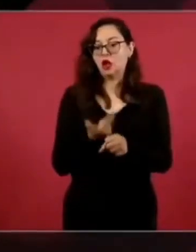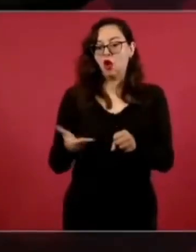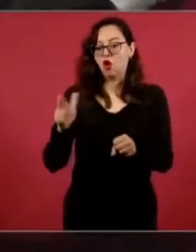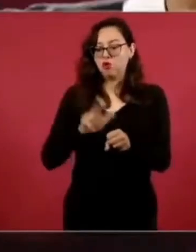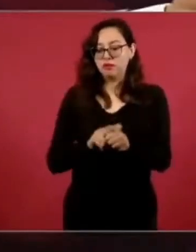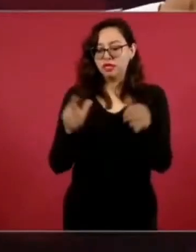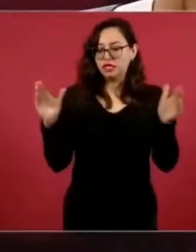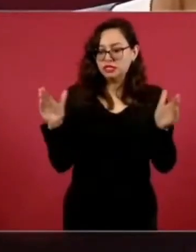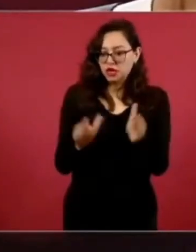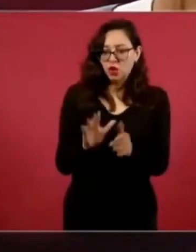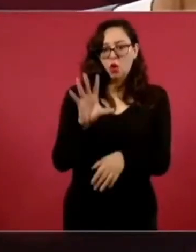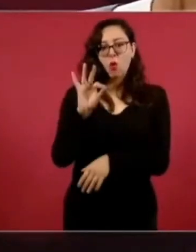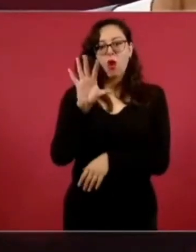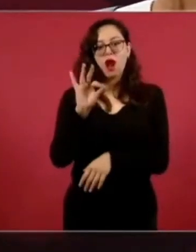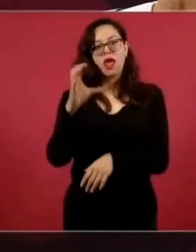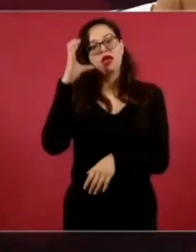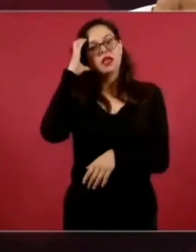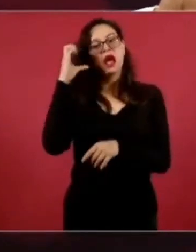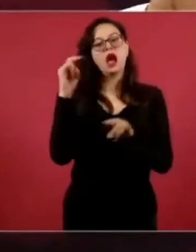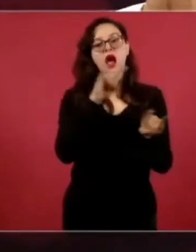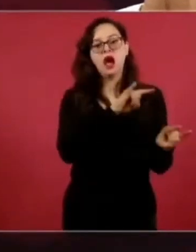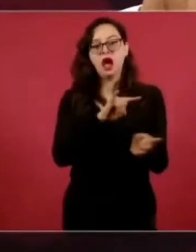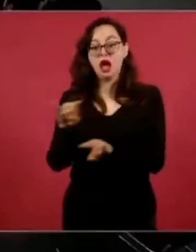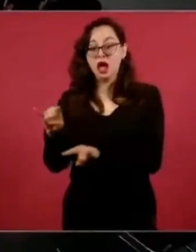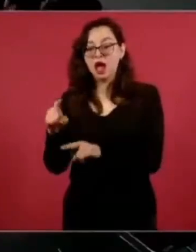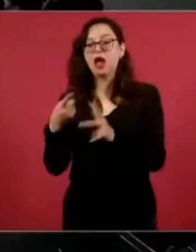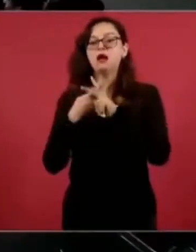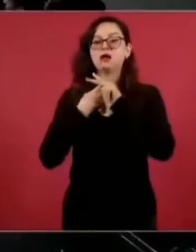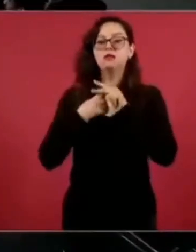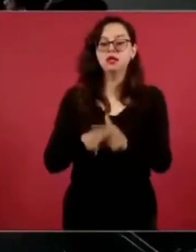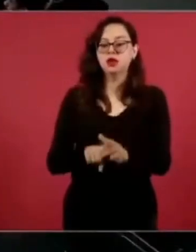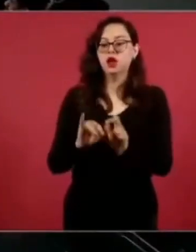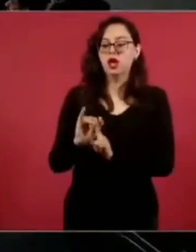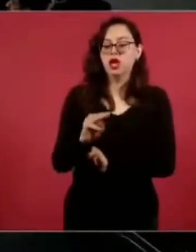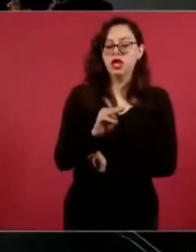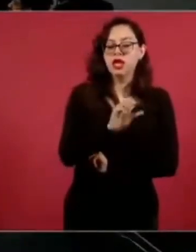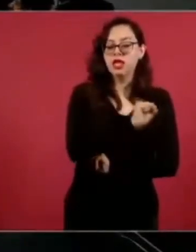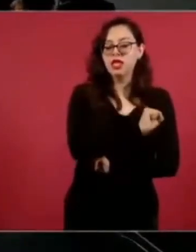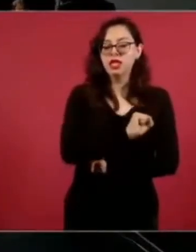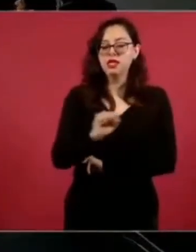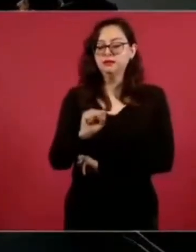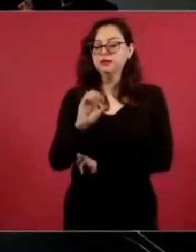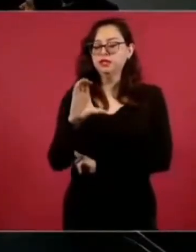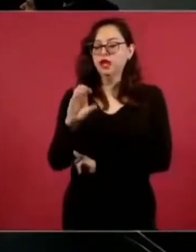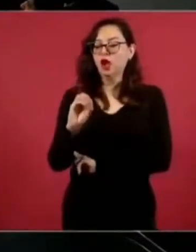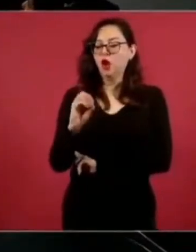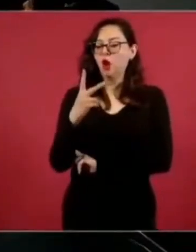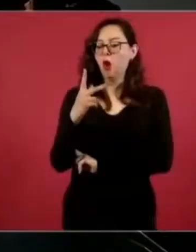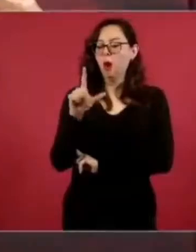segundo nivel. IMSS Coplamar. IMSS Coplamar. Entonces me tocó a mí,